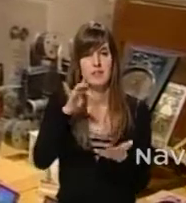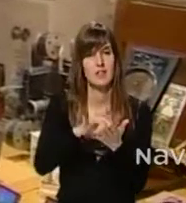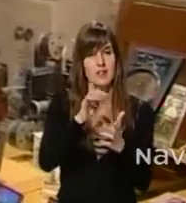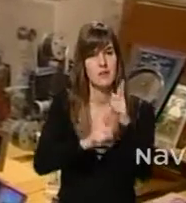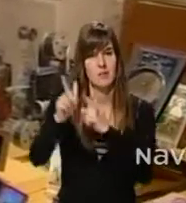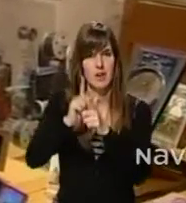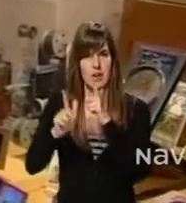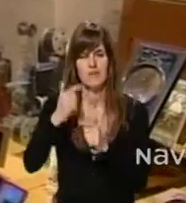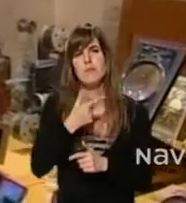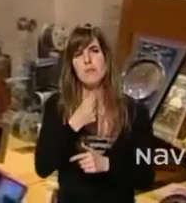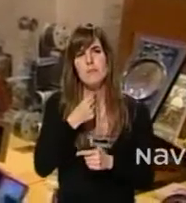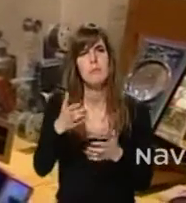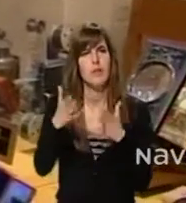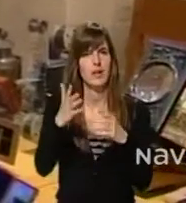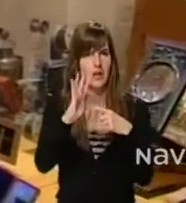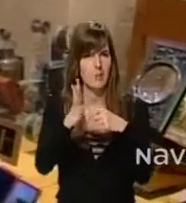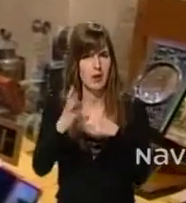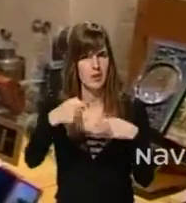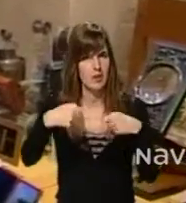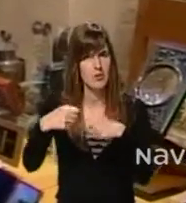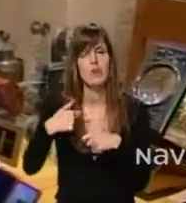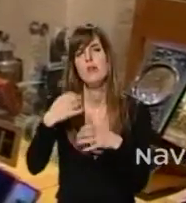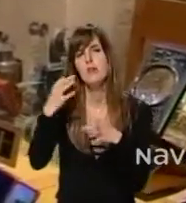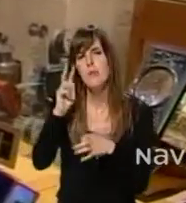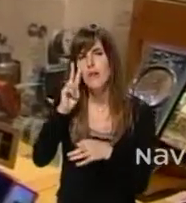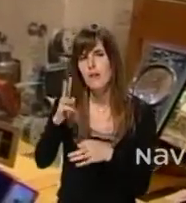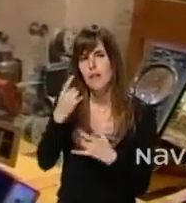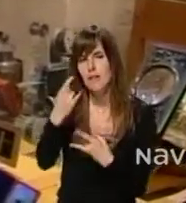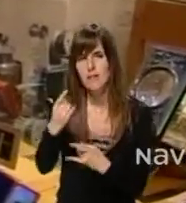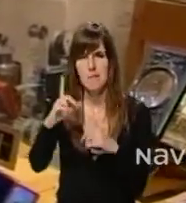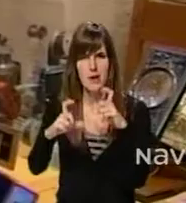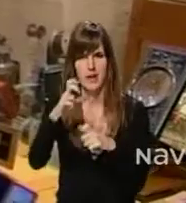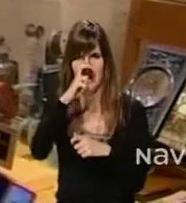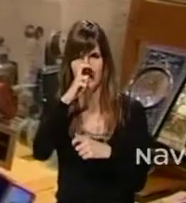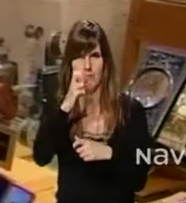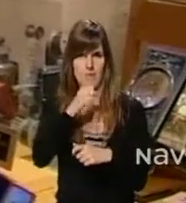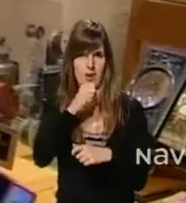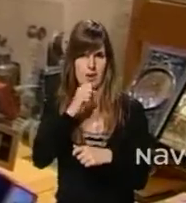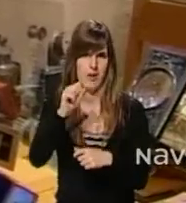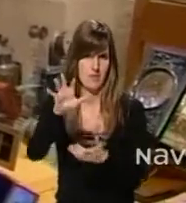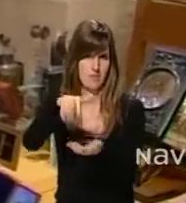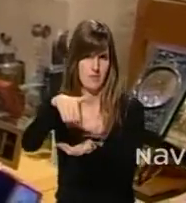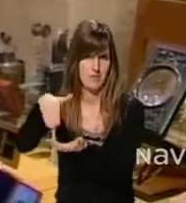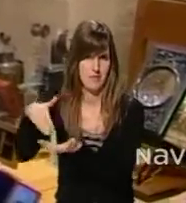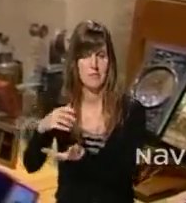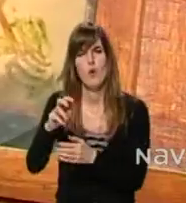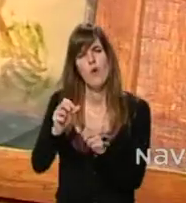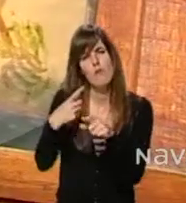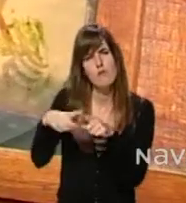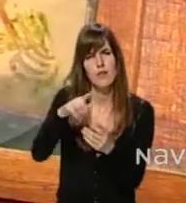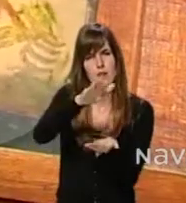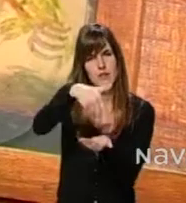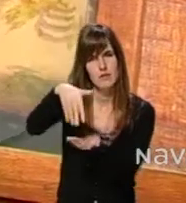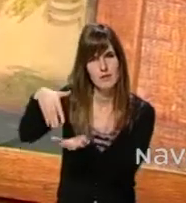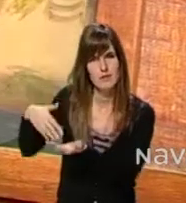viajes me gustaban mucho los mercadillos y siempre intentaba coger alguna máquina, pues unas veces más antiguas, otras de un formato diferente.